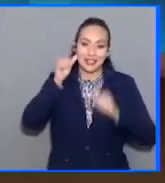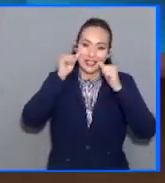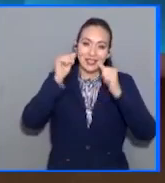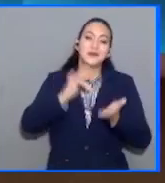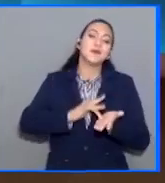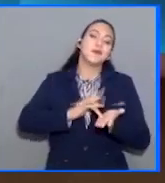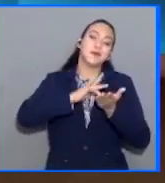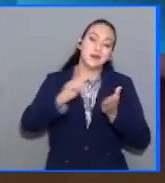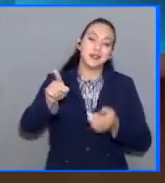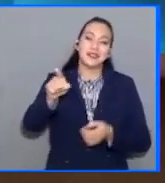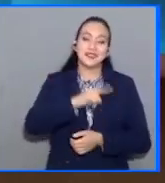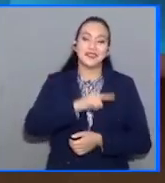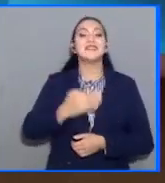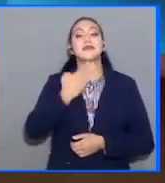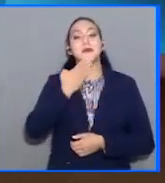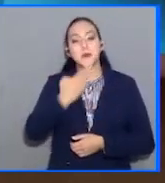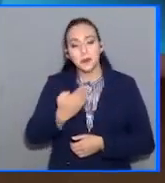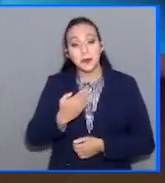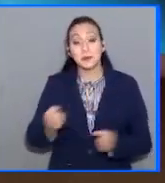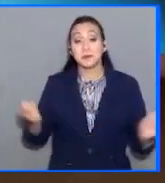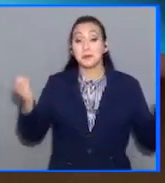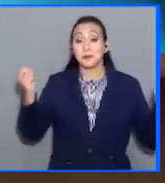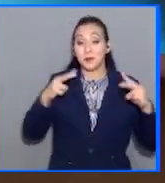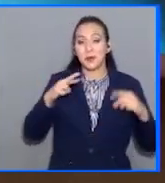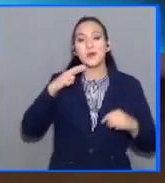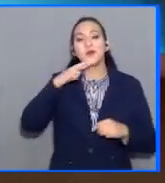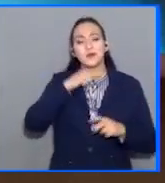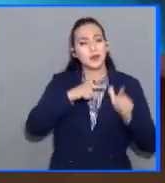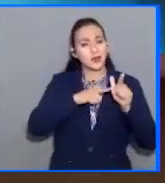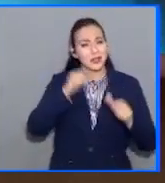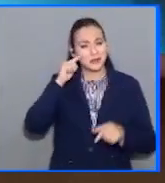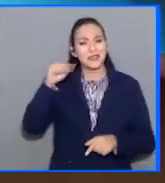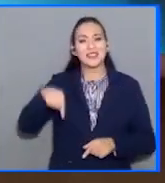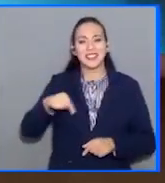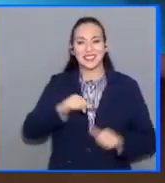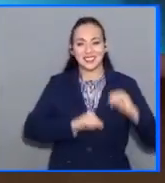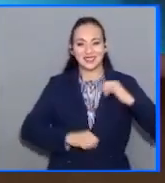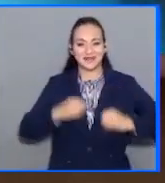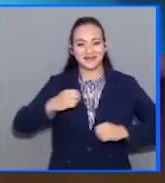atención y lo invito a mantenerse en la señal del canal del Poder Judicial de la